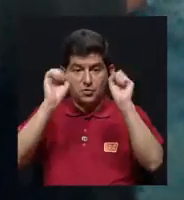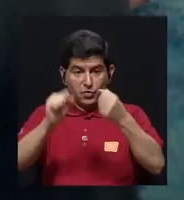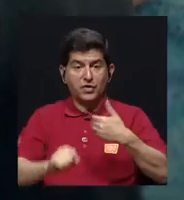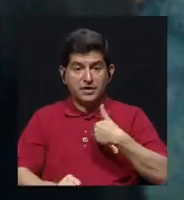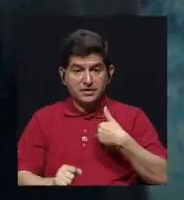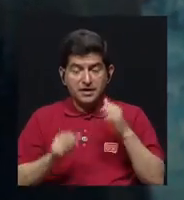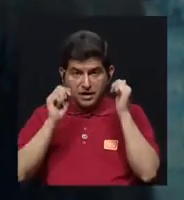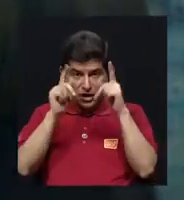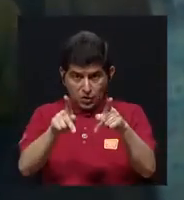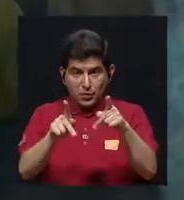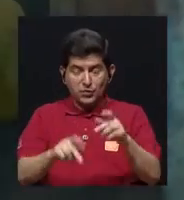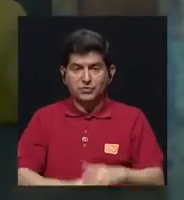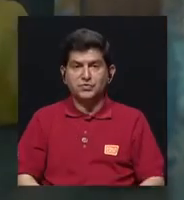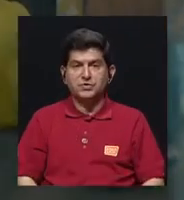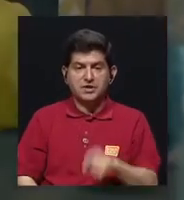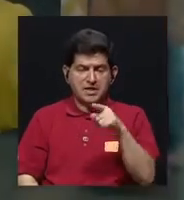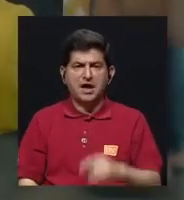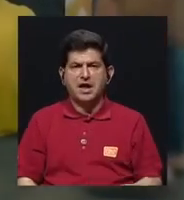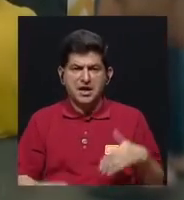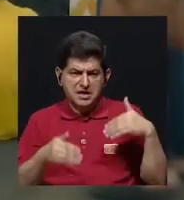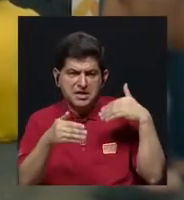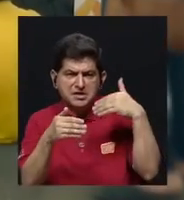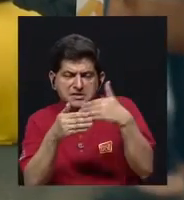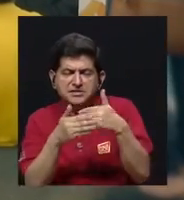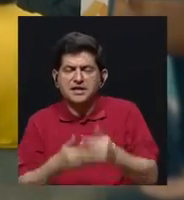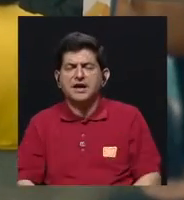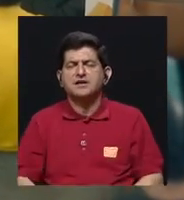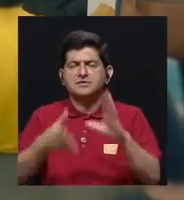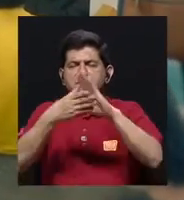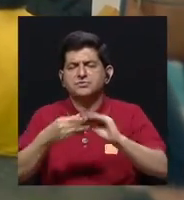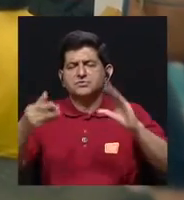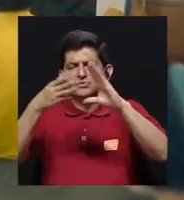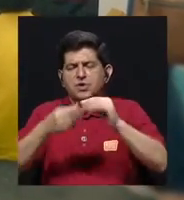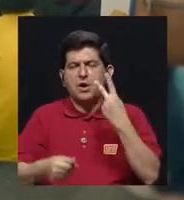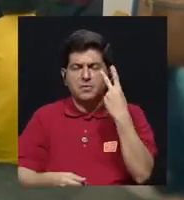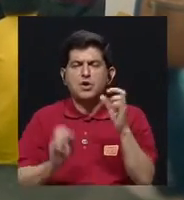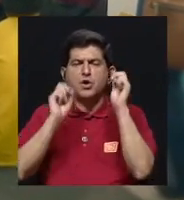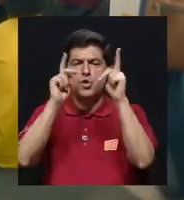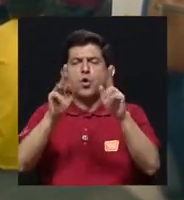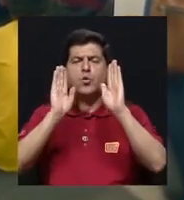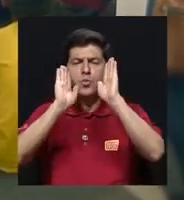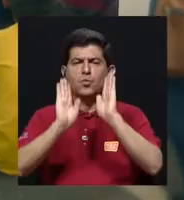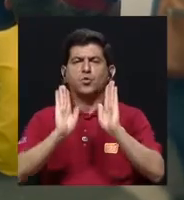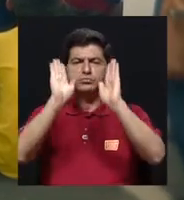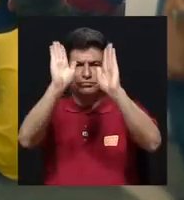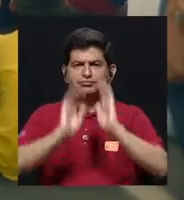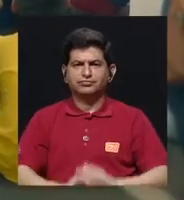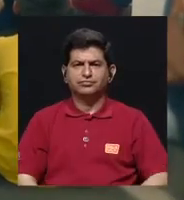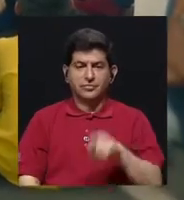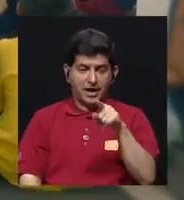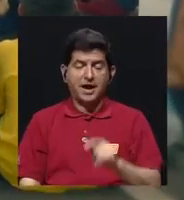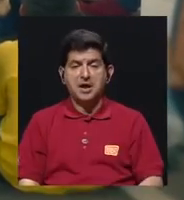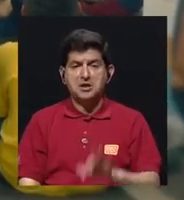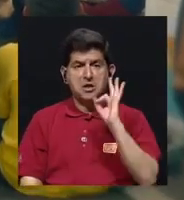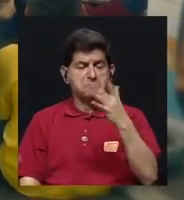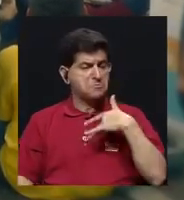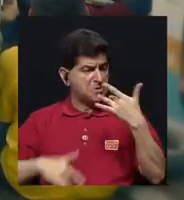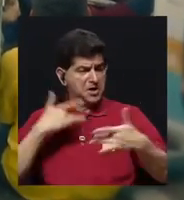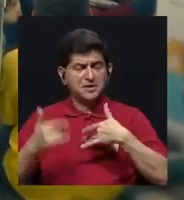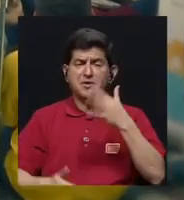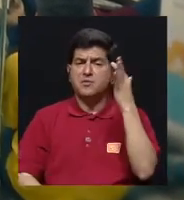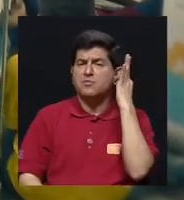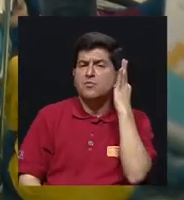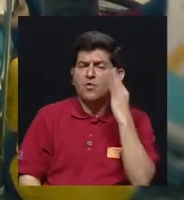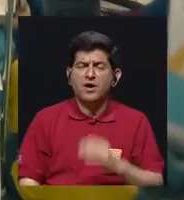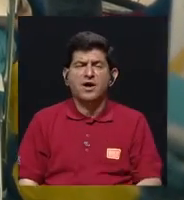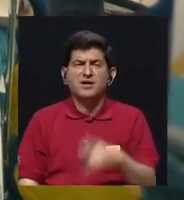tuvieron la oportunidad de acercarse a Cuentacuentos, yo vi que era una gran posibilidad para que ellas se sintieran bien, porque siempre las